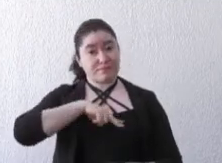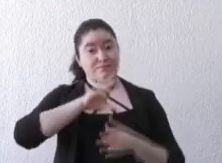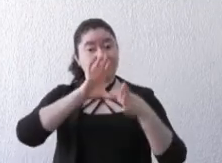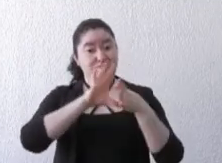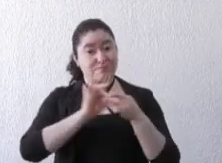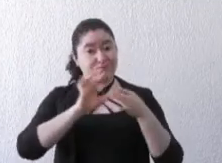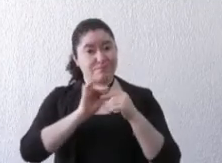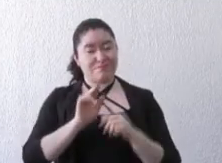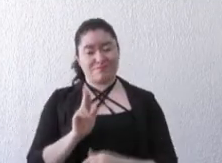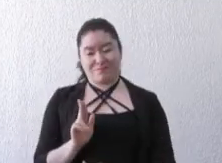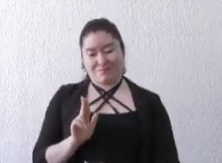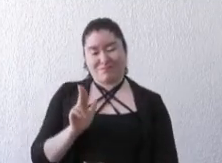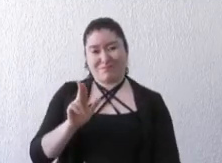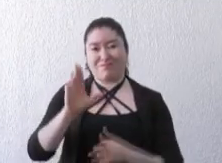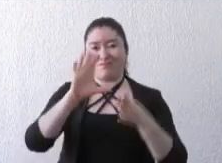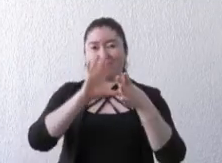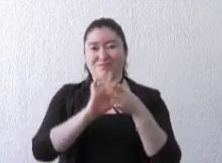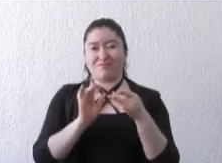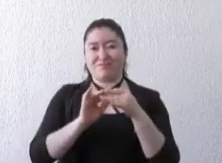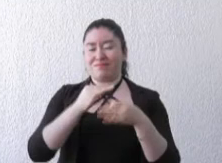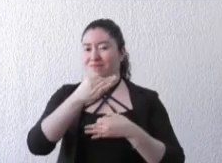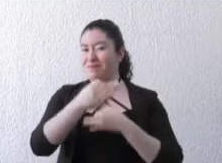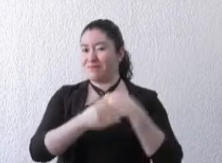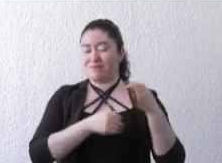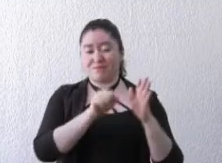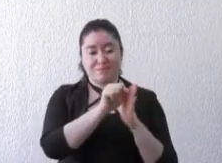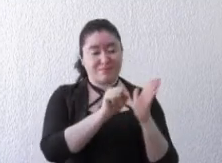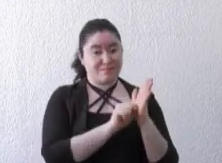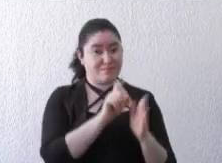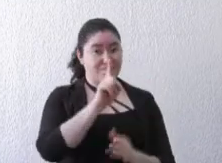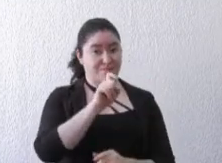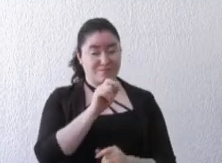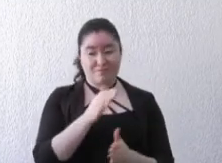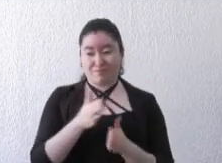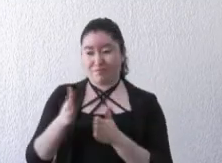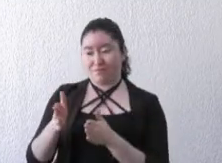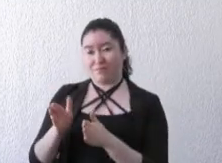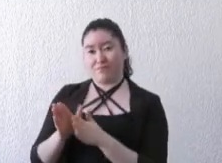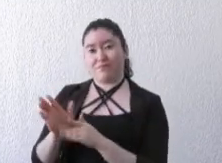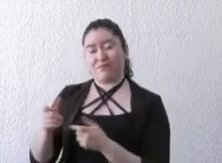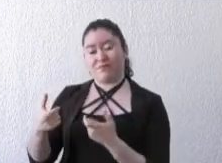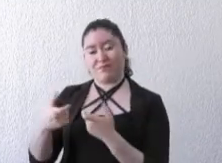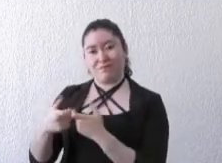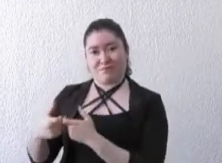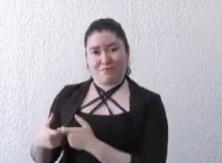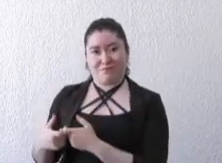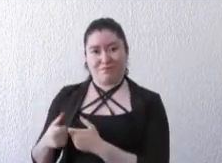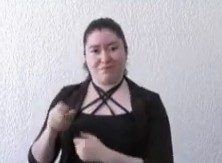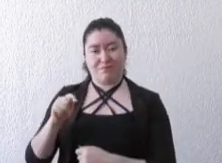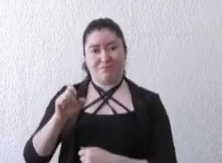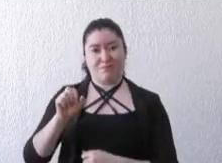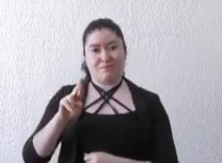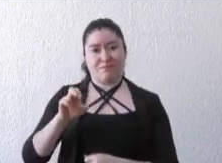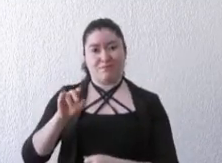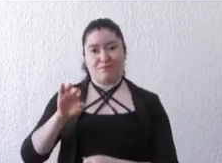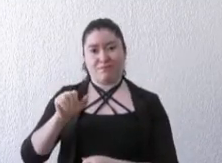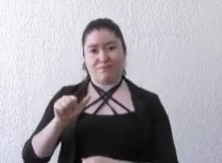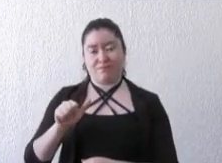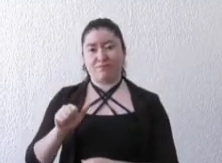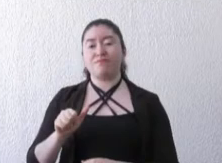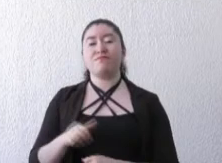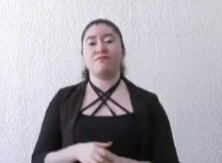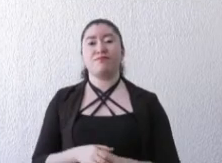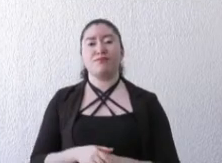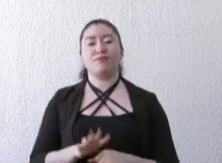la presentación completa entre Sistema de Aguas y la Tesorería, que es quien va a sustituir